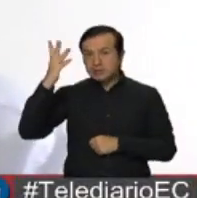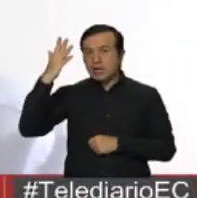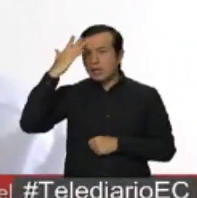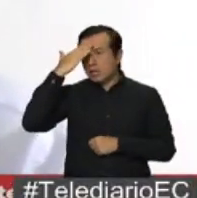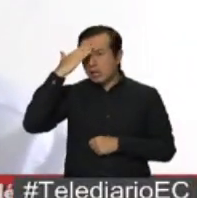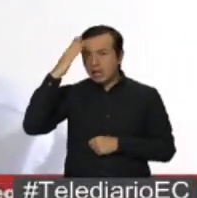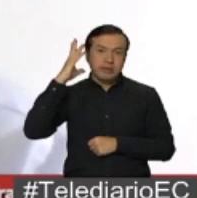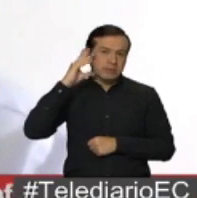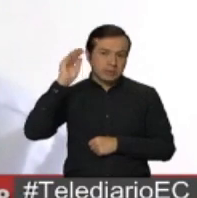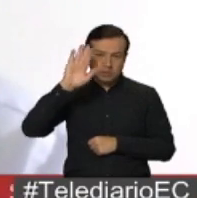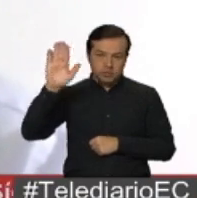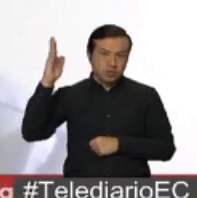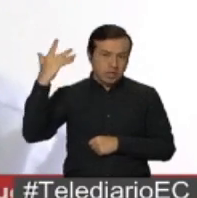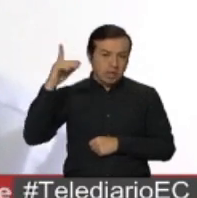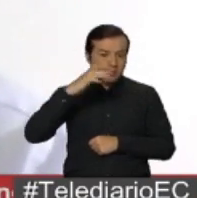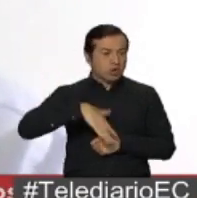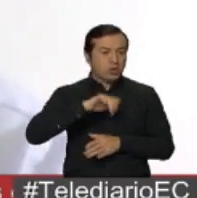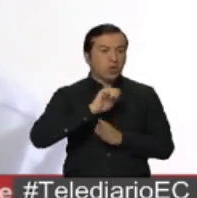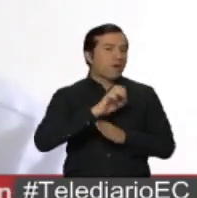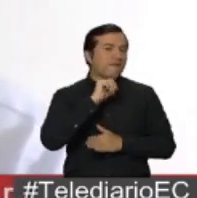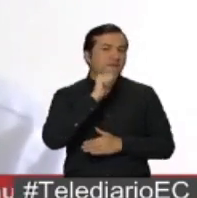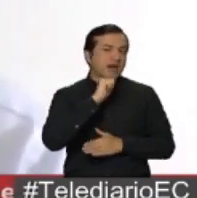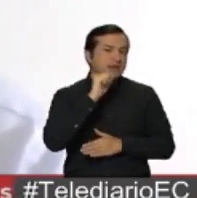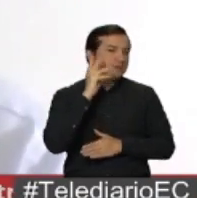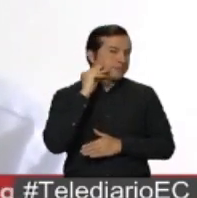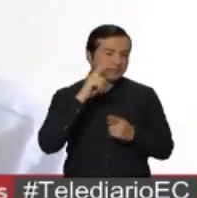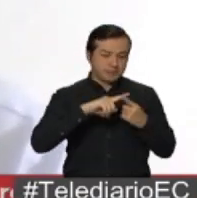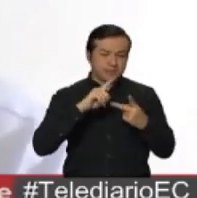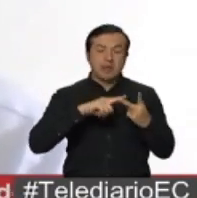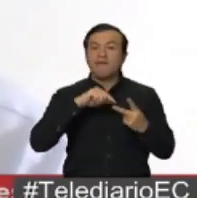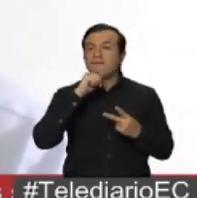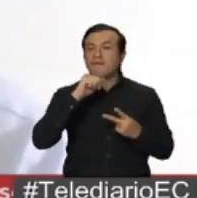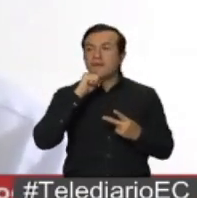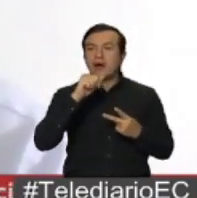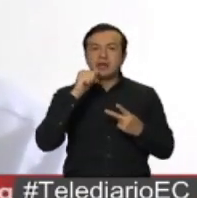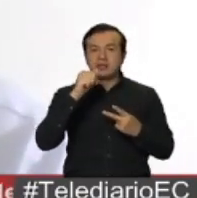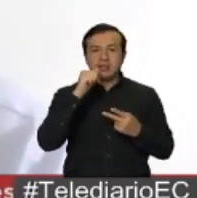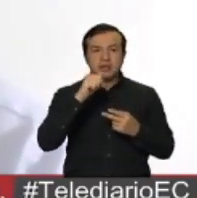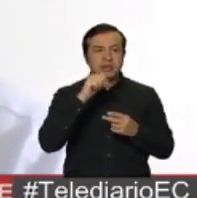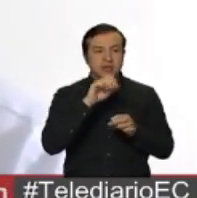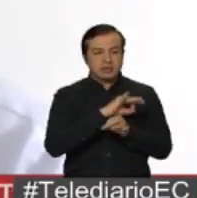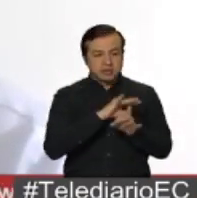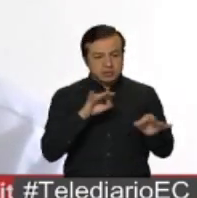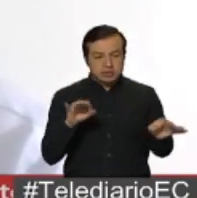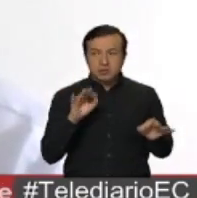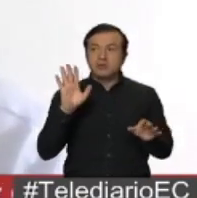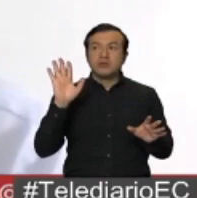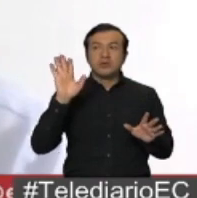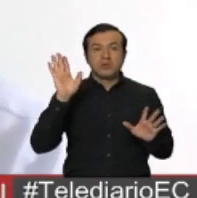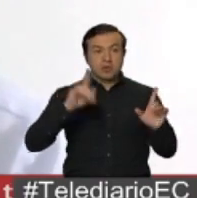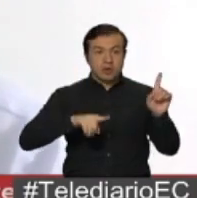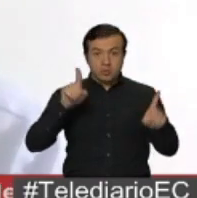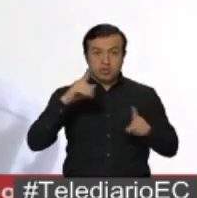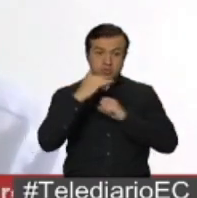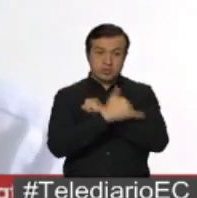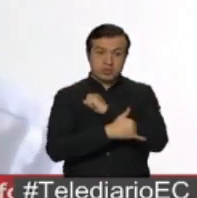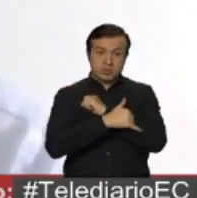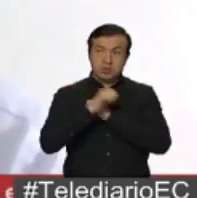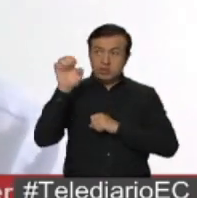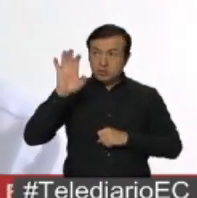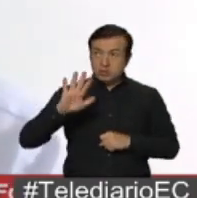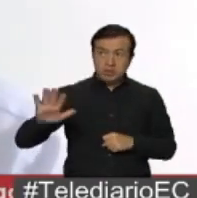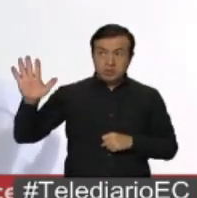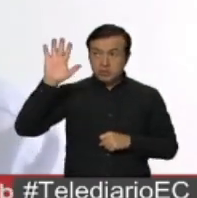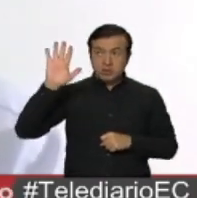y por no tener esta cultura de la higiene del distanciamiento del saludo si tú vas a varios países de europeos y asiáticos